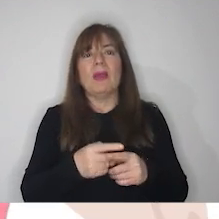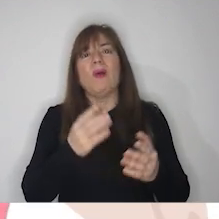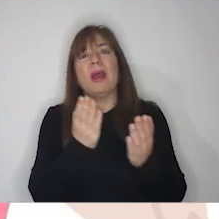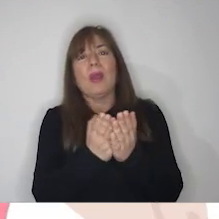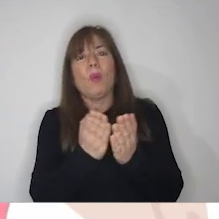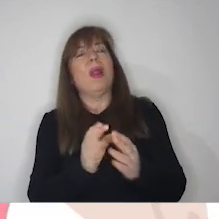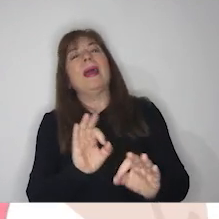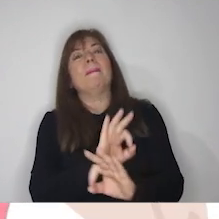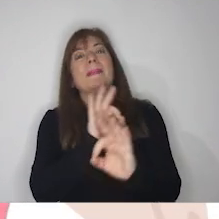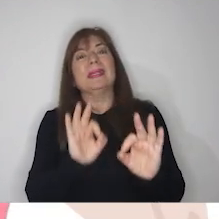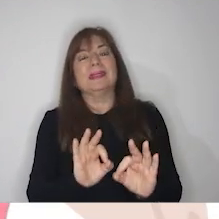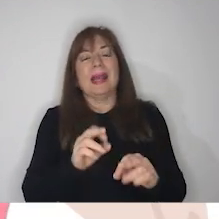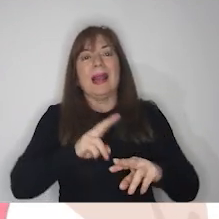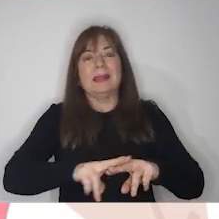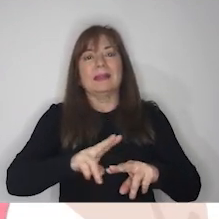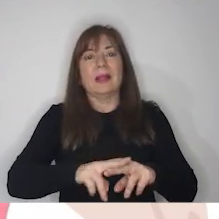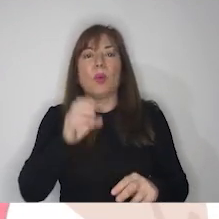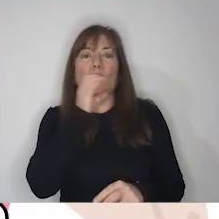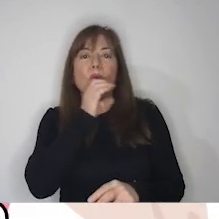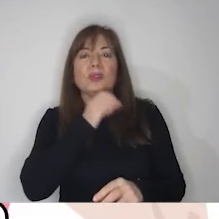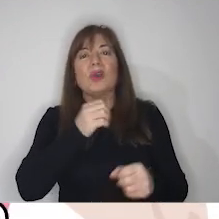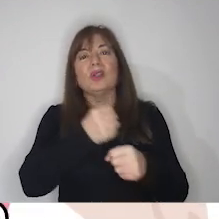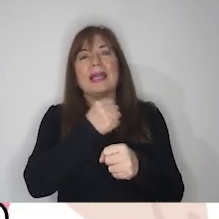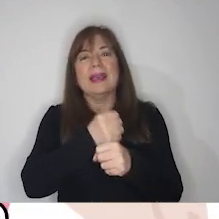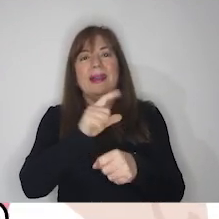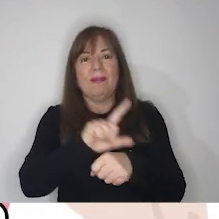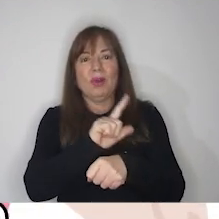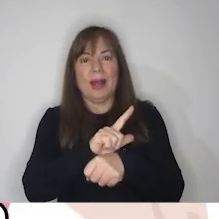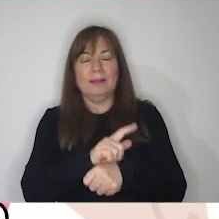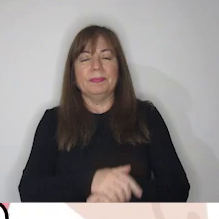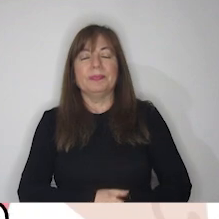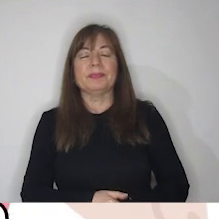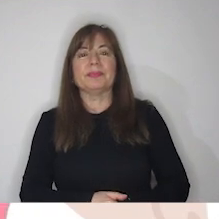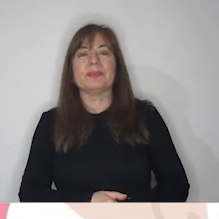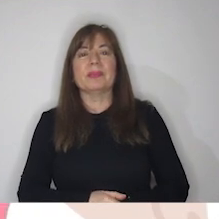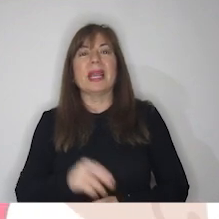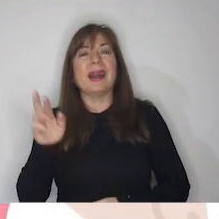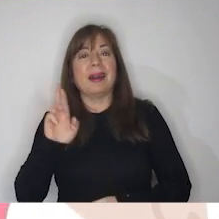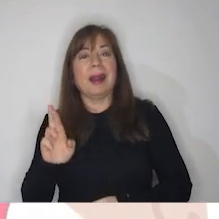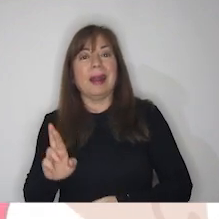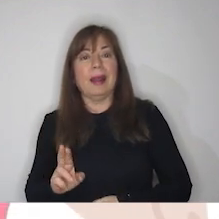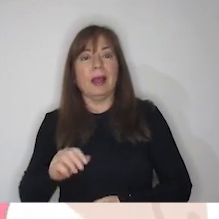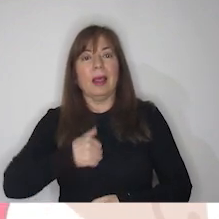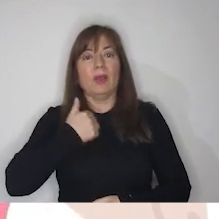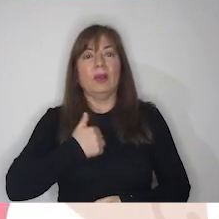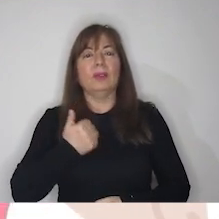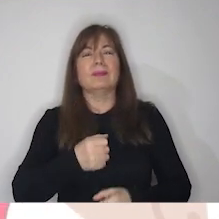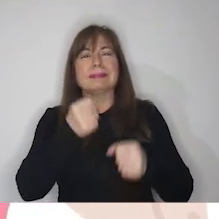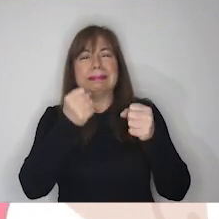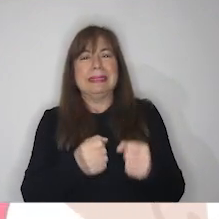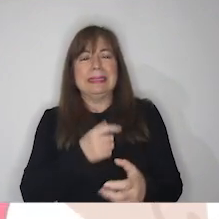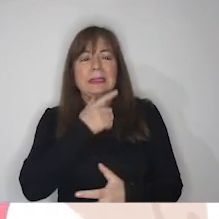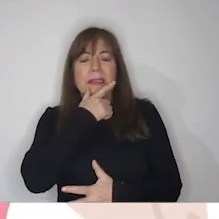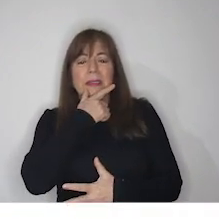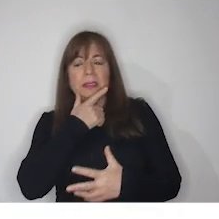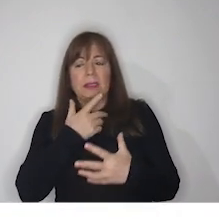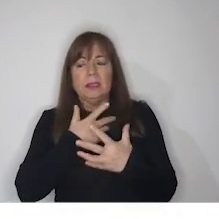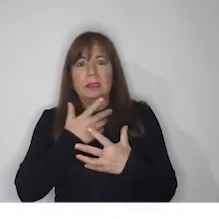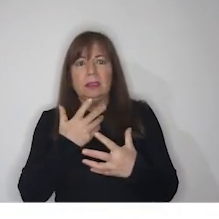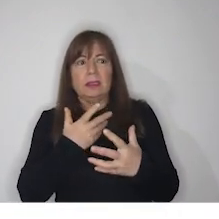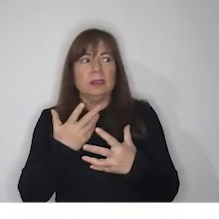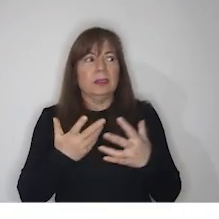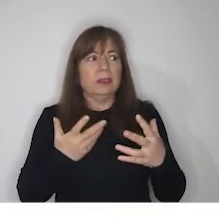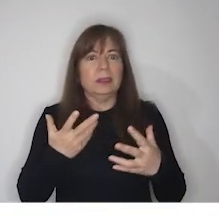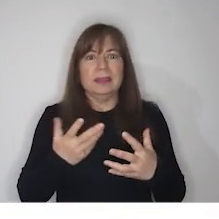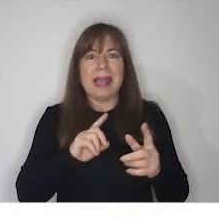algún curso o taller laboral. La menstruación en la adolescencia puede causar incertidumbre, dado que conlleva cambios físicos